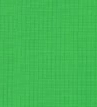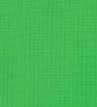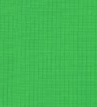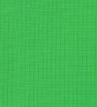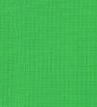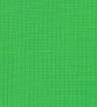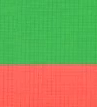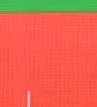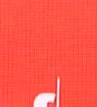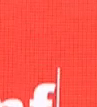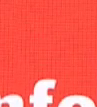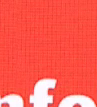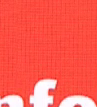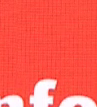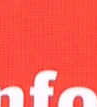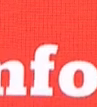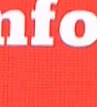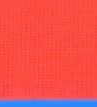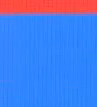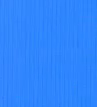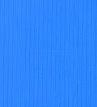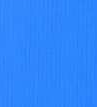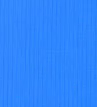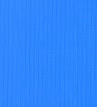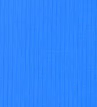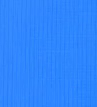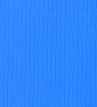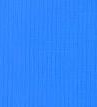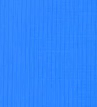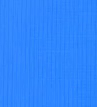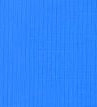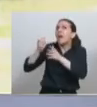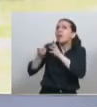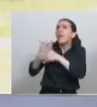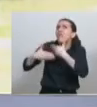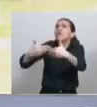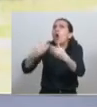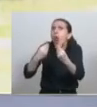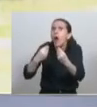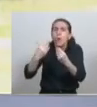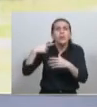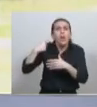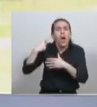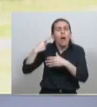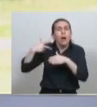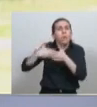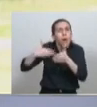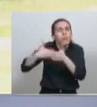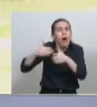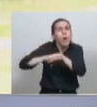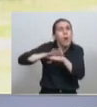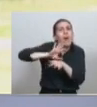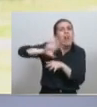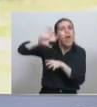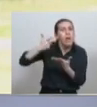fabricación de la vacuna de oxford aquí en argentina exactamente finalmente se llegó a